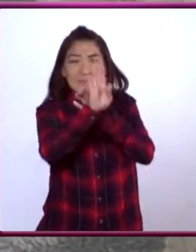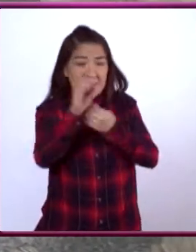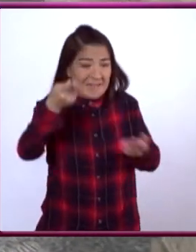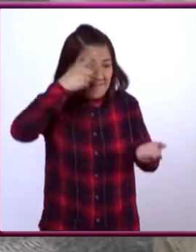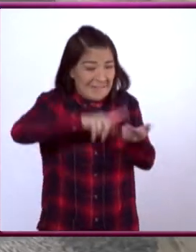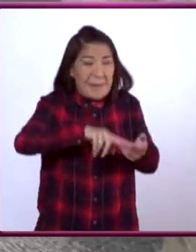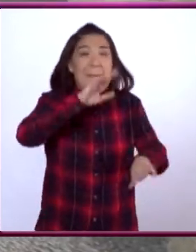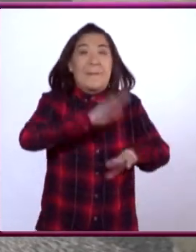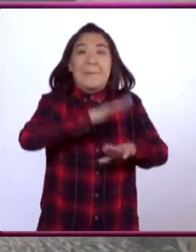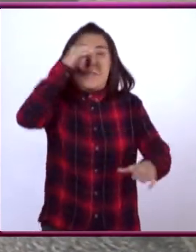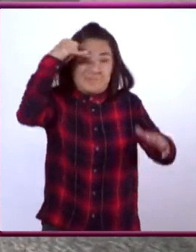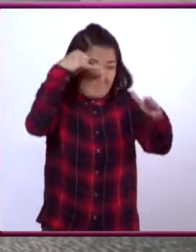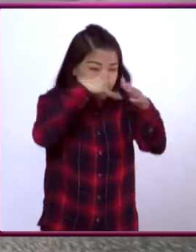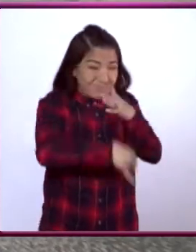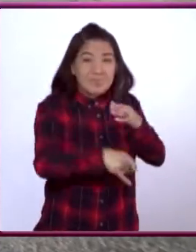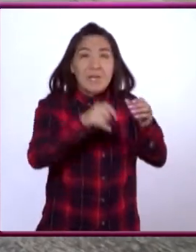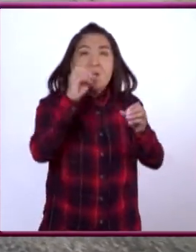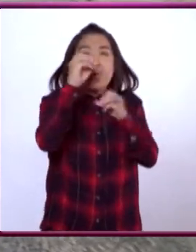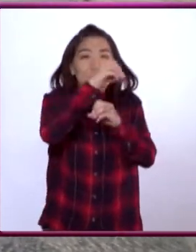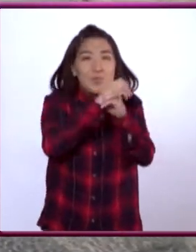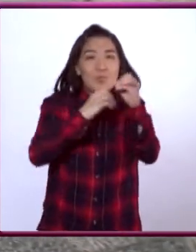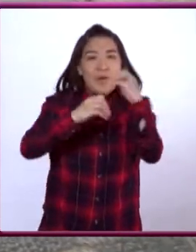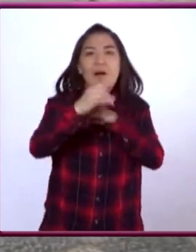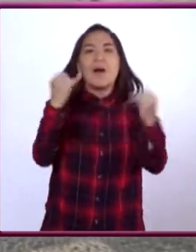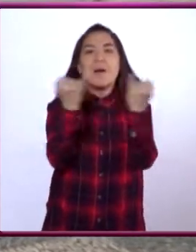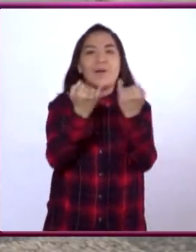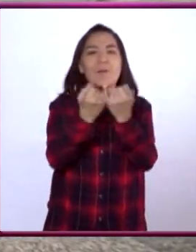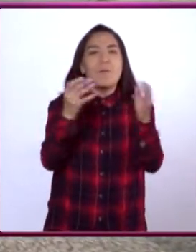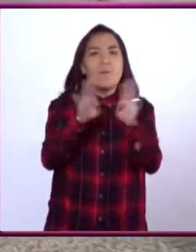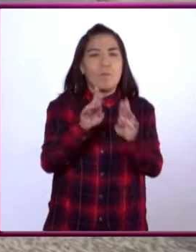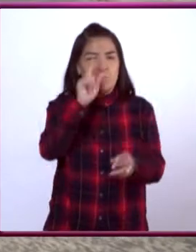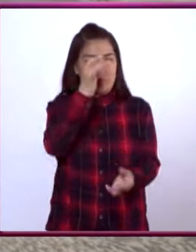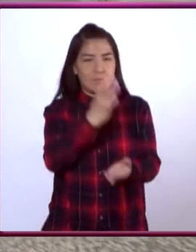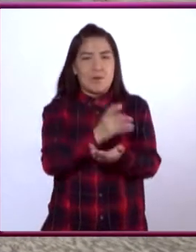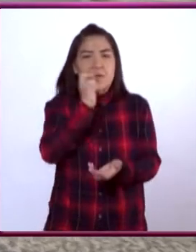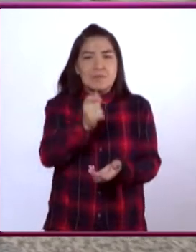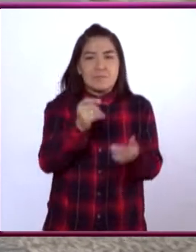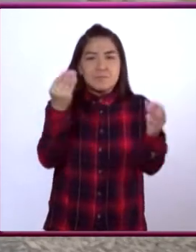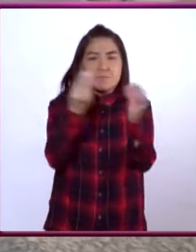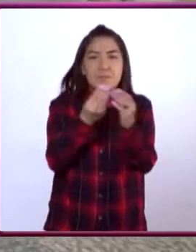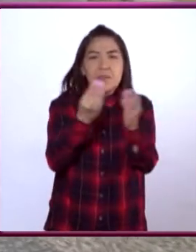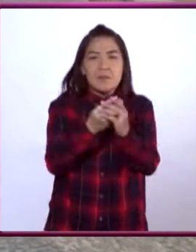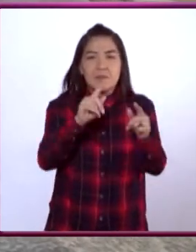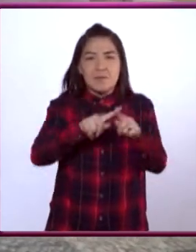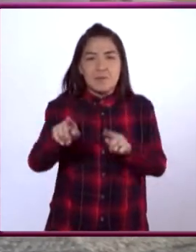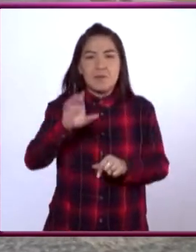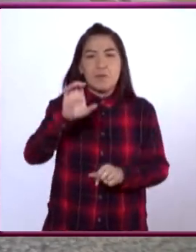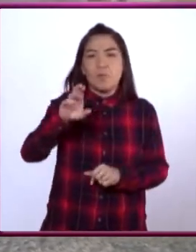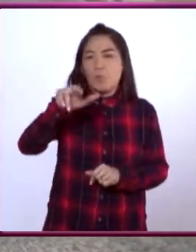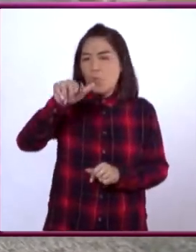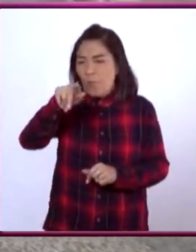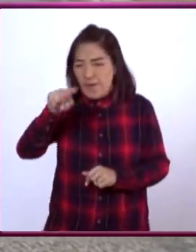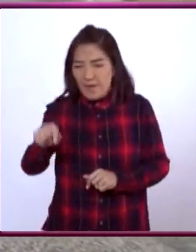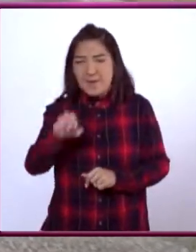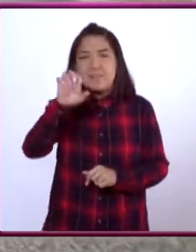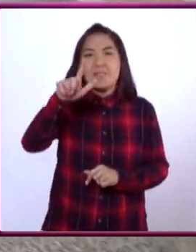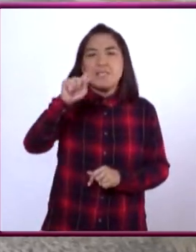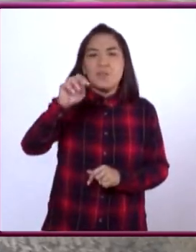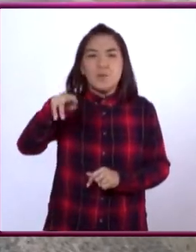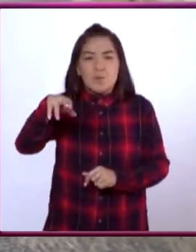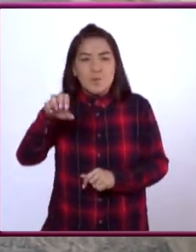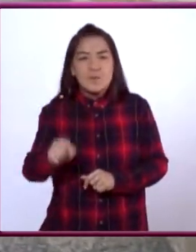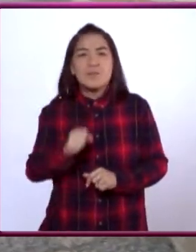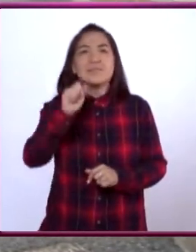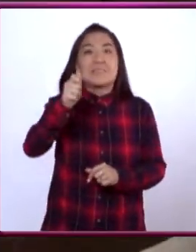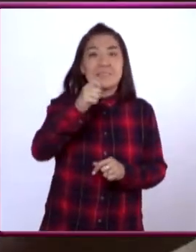otras tantas partículas más pequeñas. Sería casi como la mía al saber que existe un zoológico de partículas, quarks,